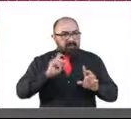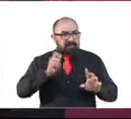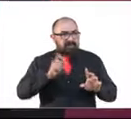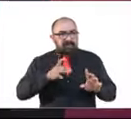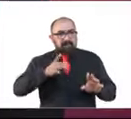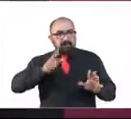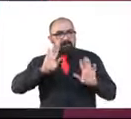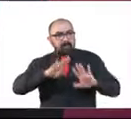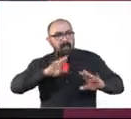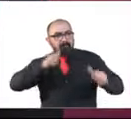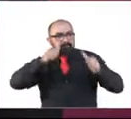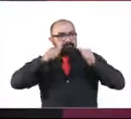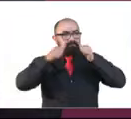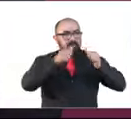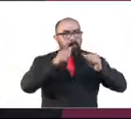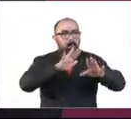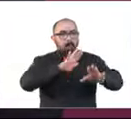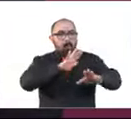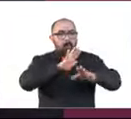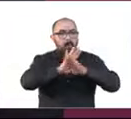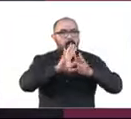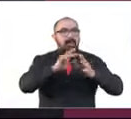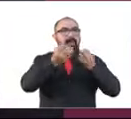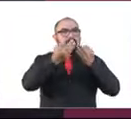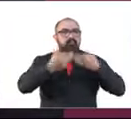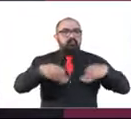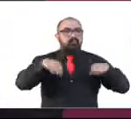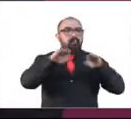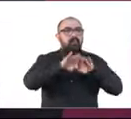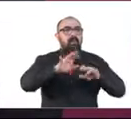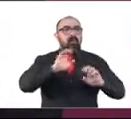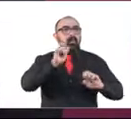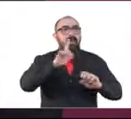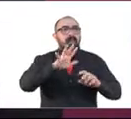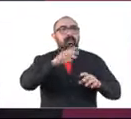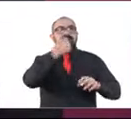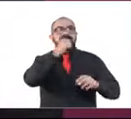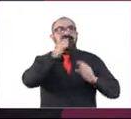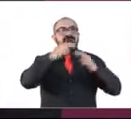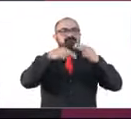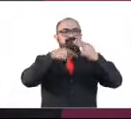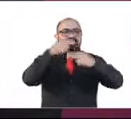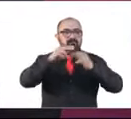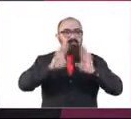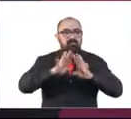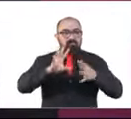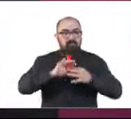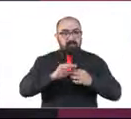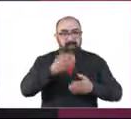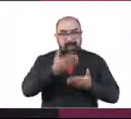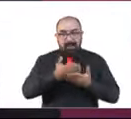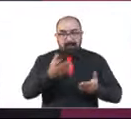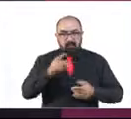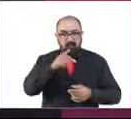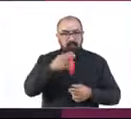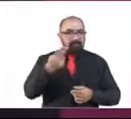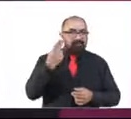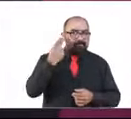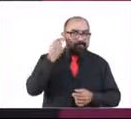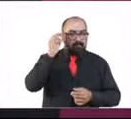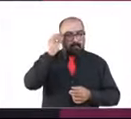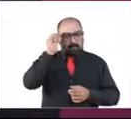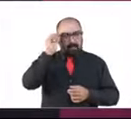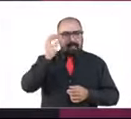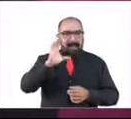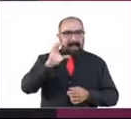del aire. Por eso, cuando hablan, oyen ustedes hablar de la CAME, es pura